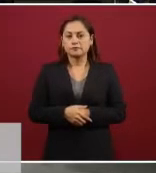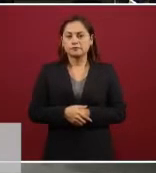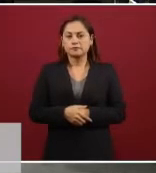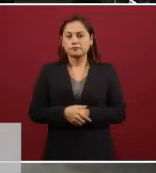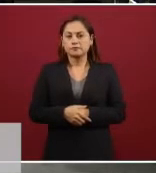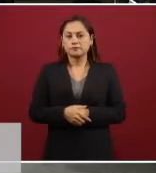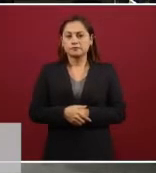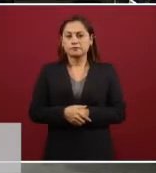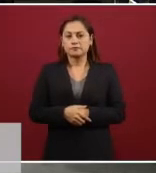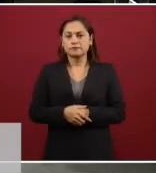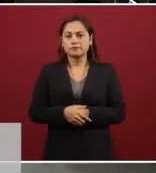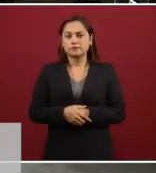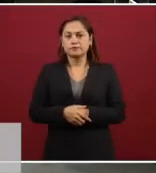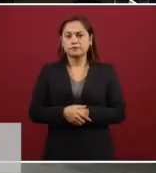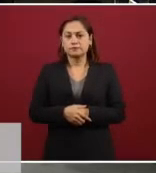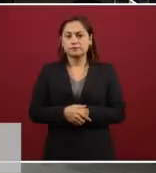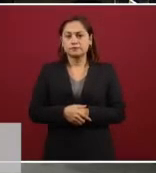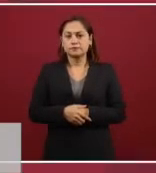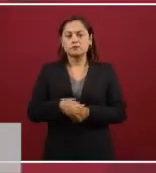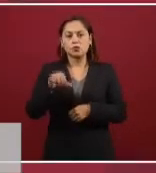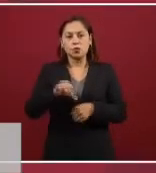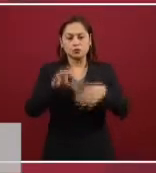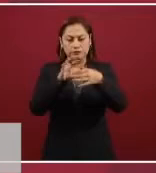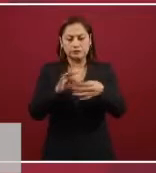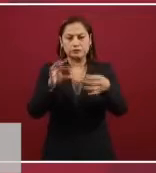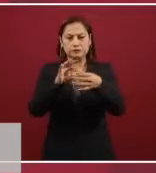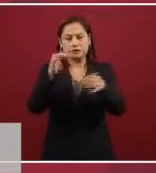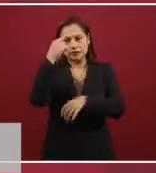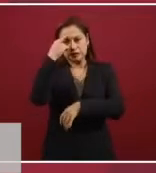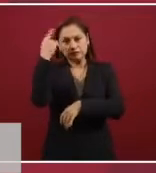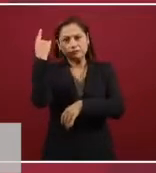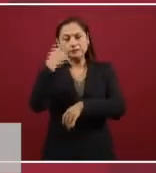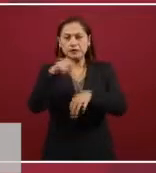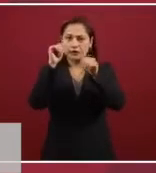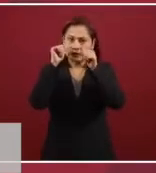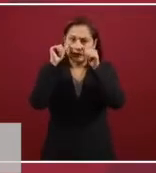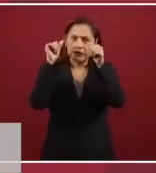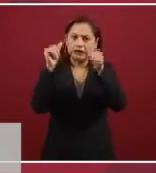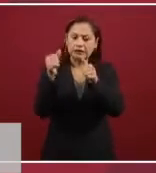El discurso del presidente Donald Trump ha disminuido conforme se avanza con el plan migratorio.